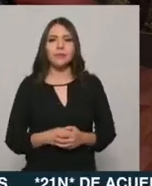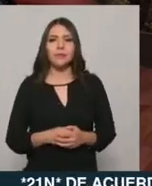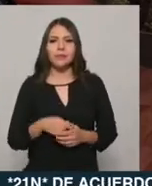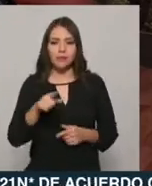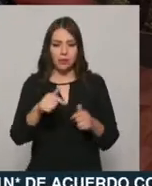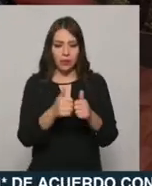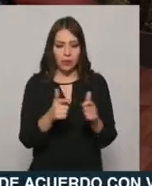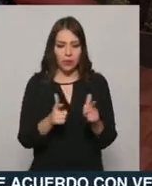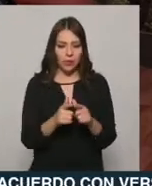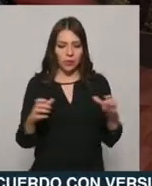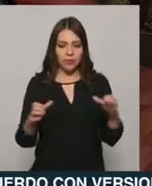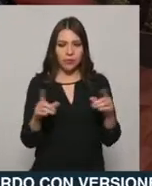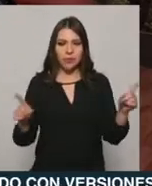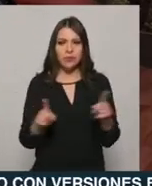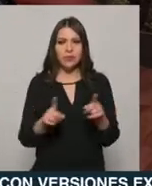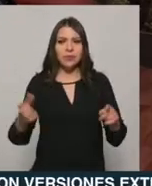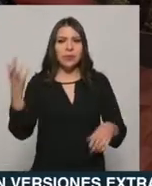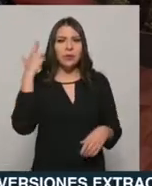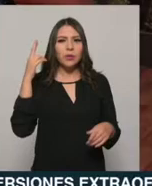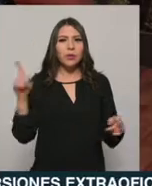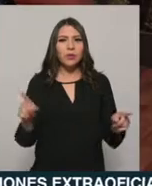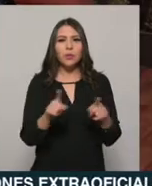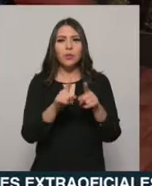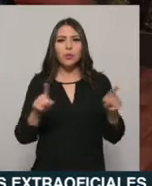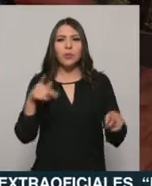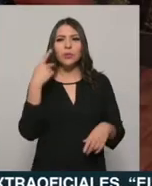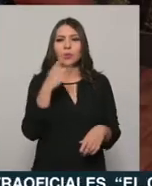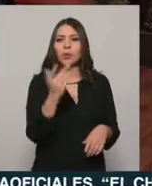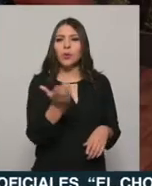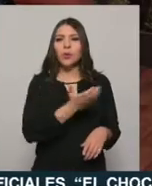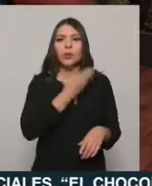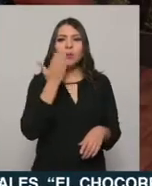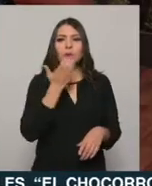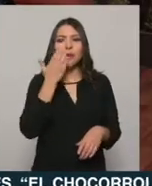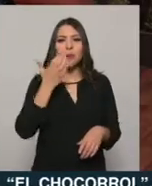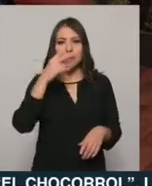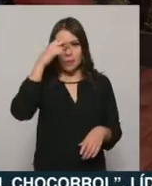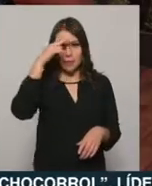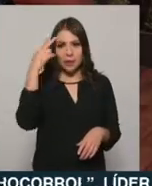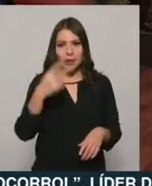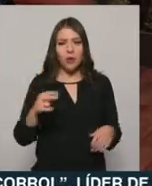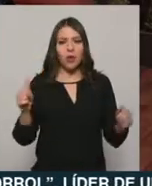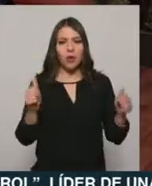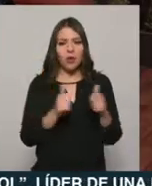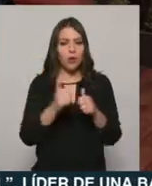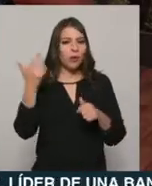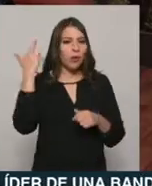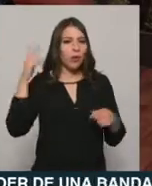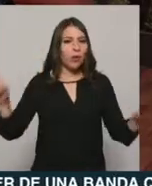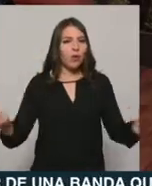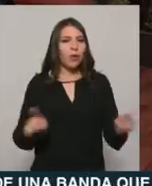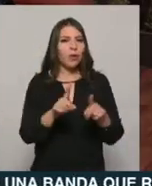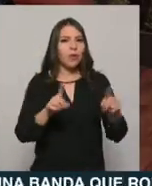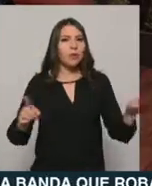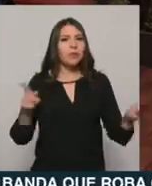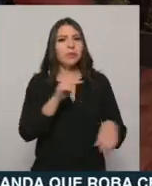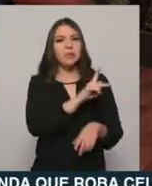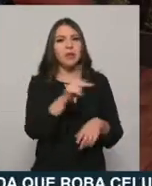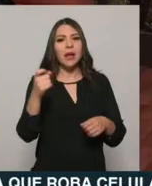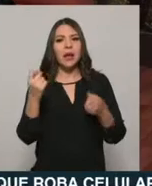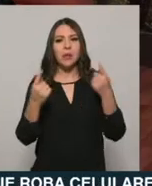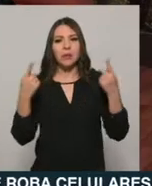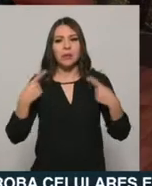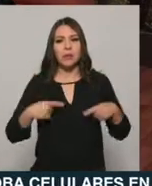tan común es escuchar la música típica, la música tradicional mexicana acompañada de orquesta? Para aquellos que